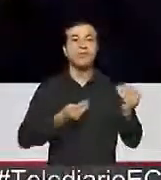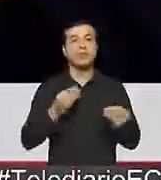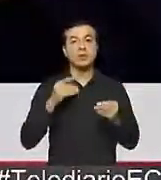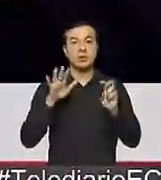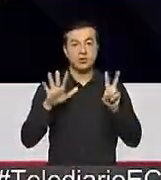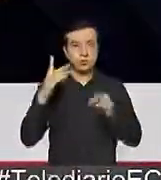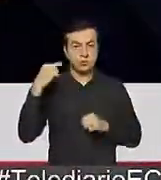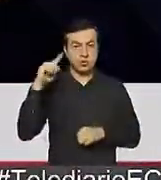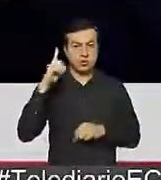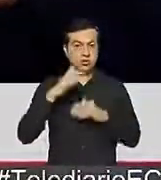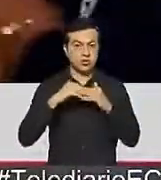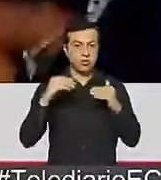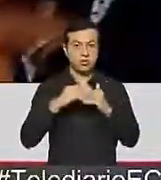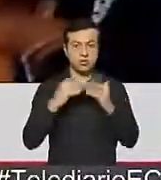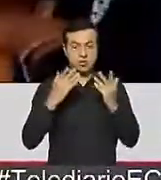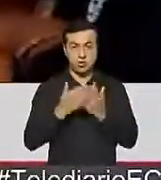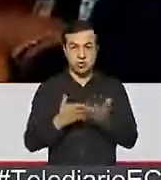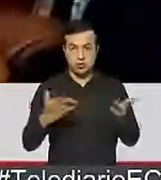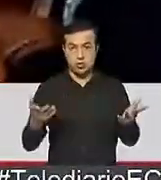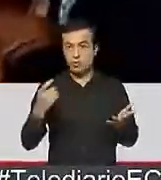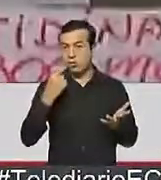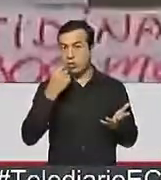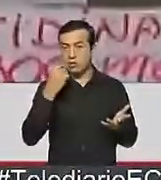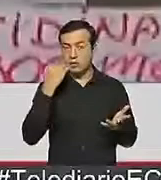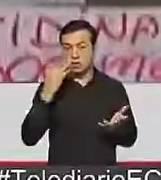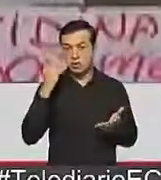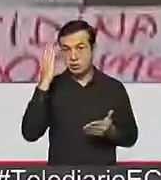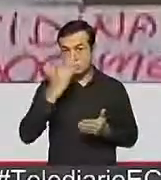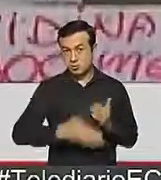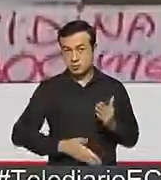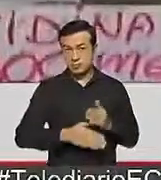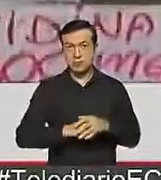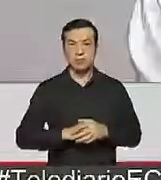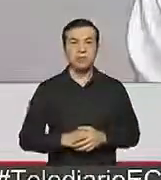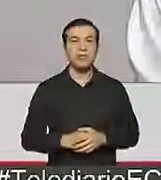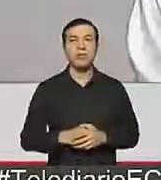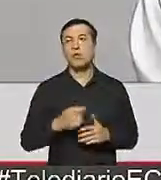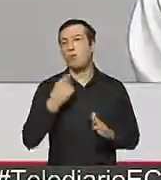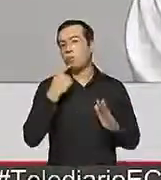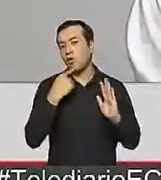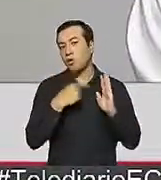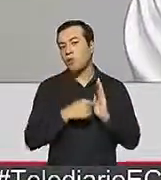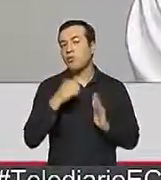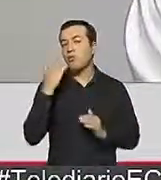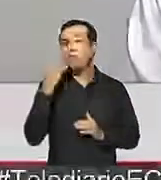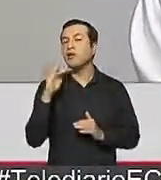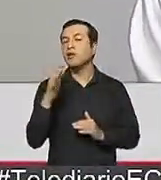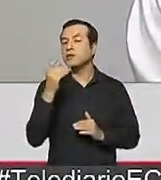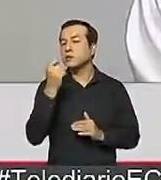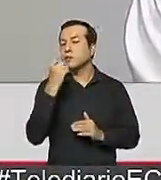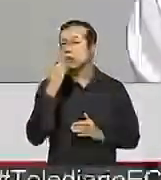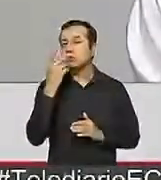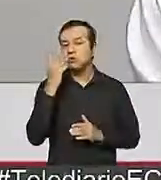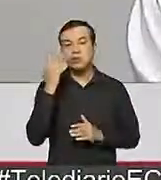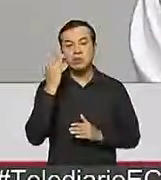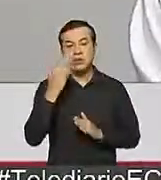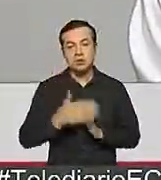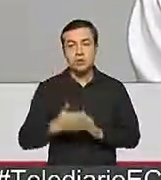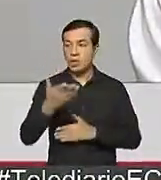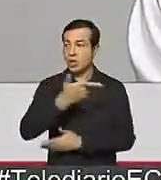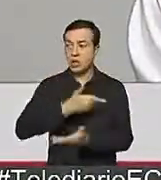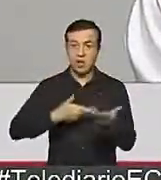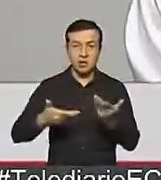7 millones de dólares en insumos y medicinas caducadas. Que si se caducaban no había cambio, no había canje ni